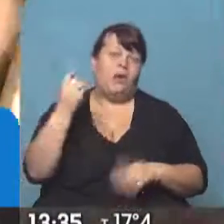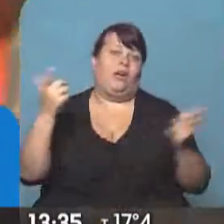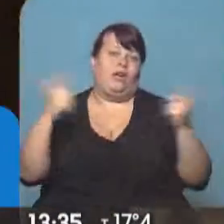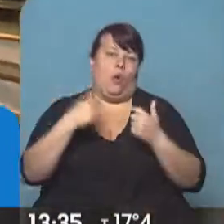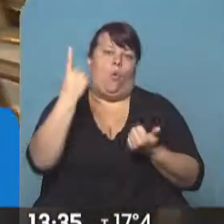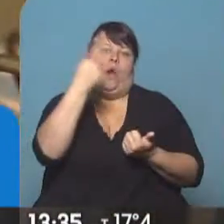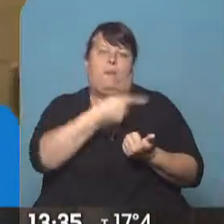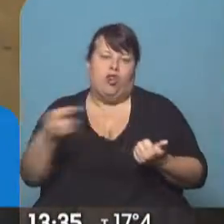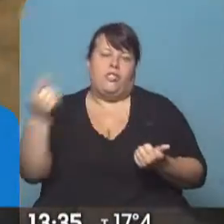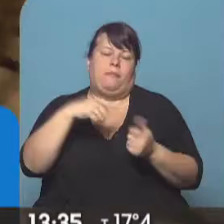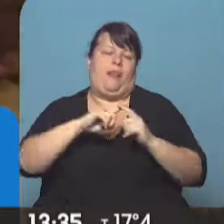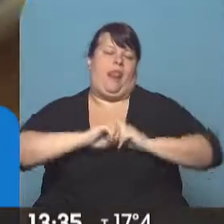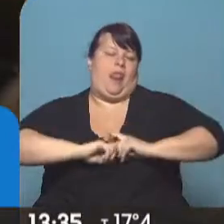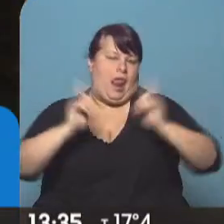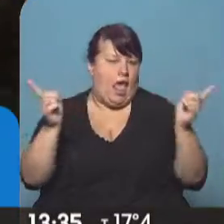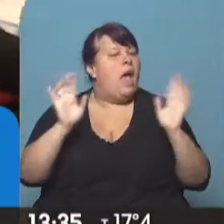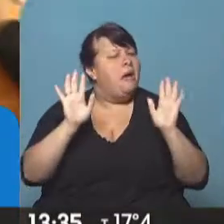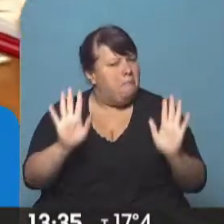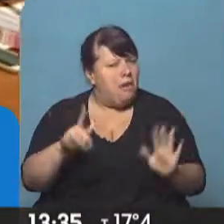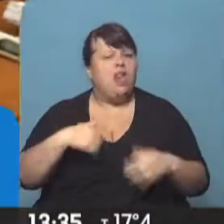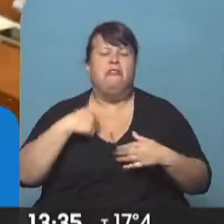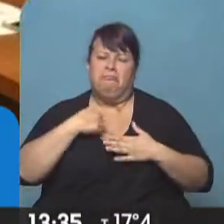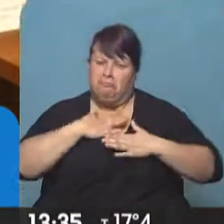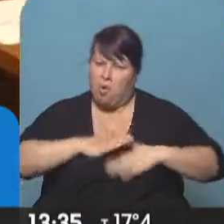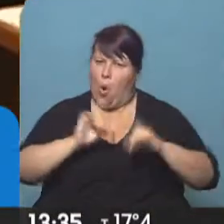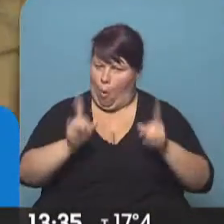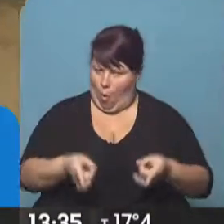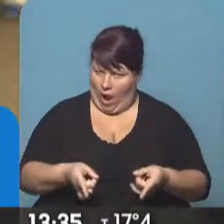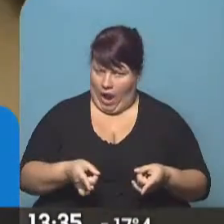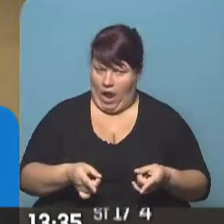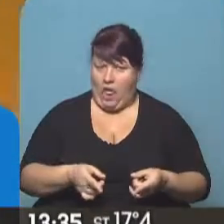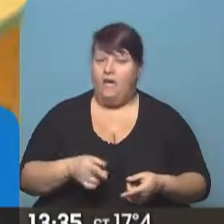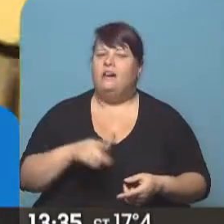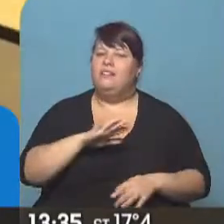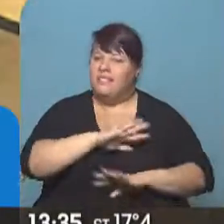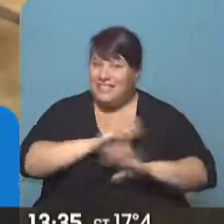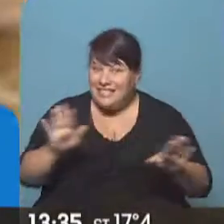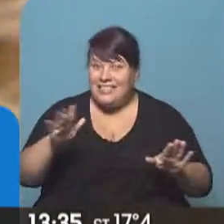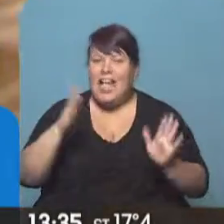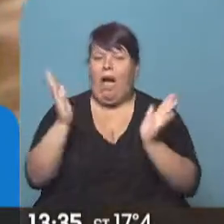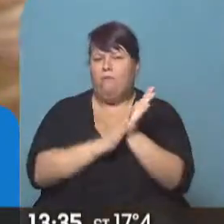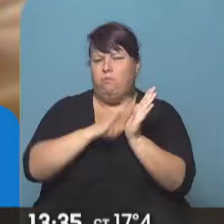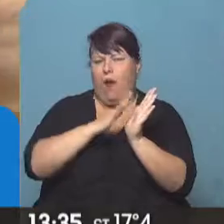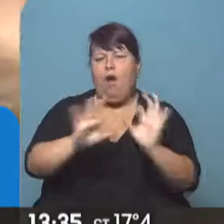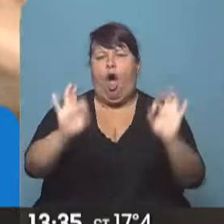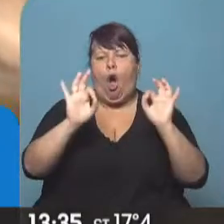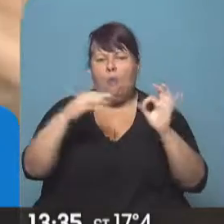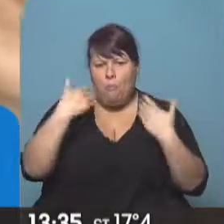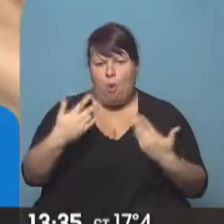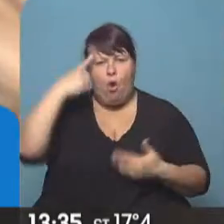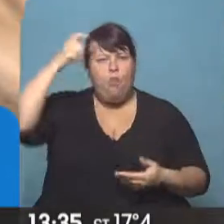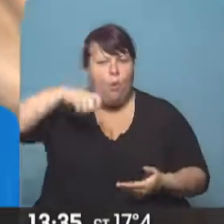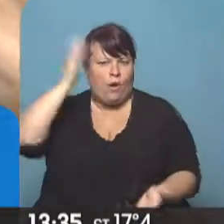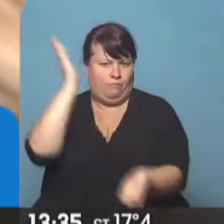audiencia semanal esto se va a estirar, pero tenemos la absoluta tranquilidad de que se ha producido toda la prueba que le va a permitir a este